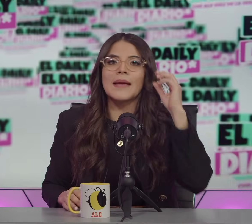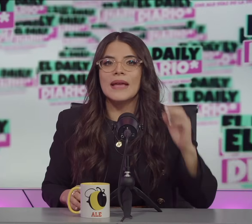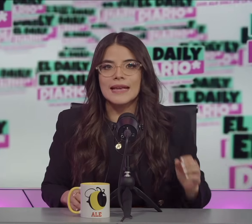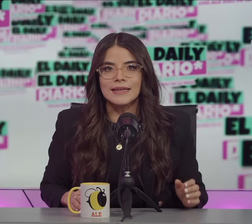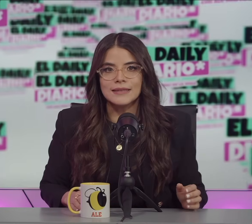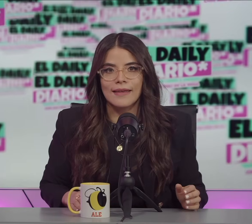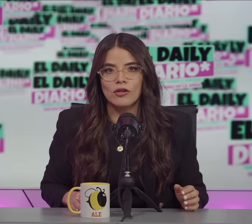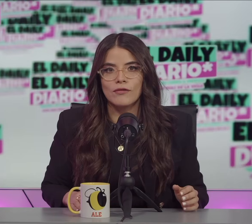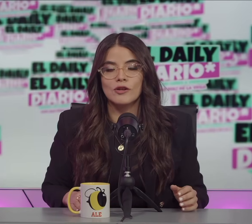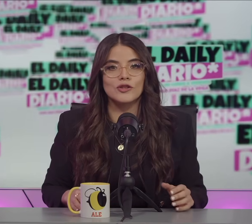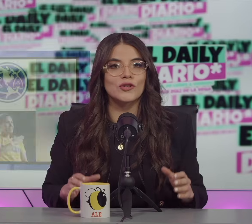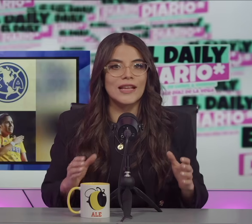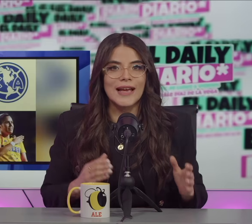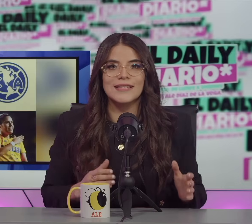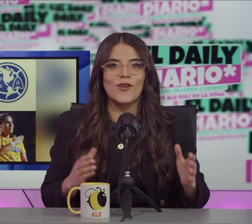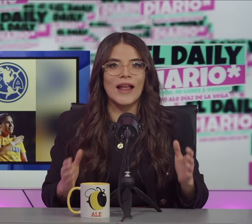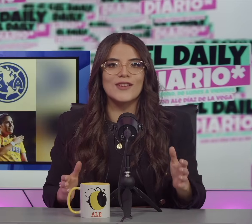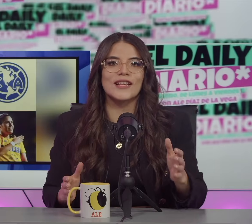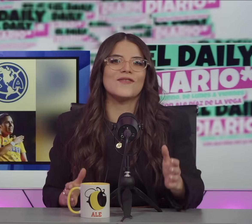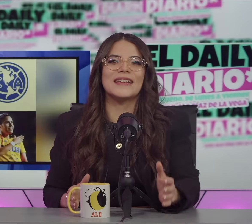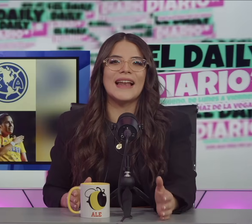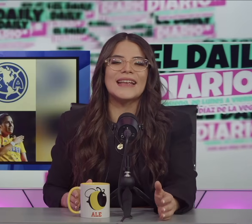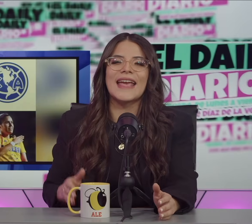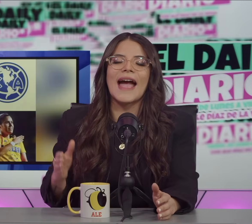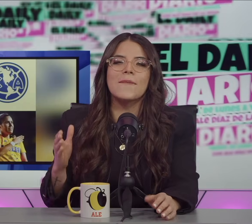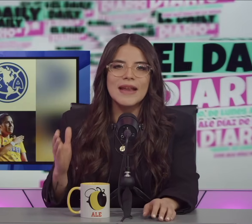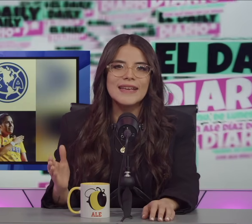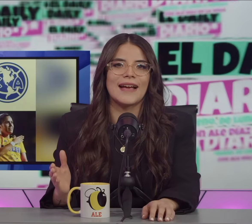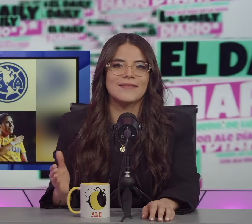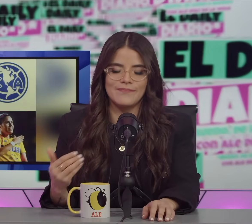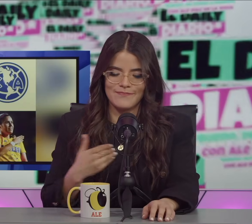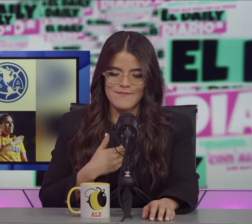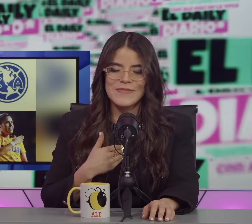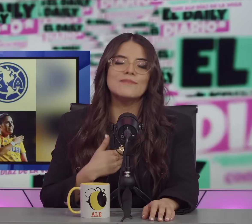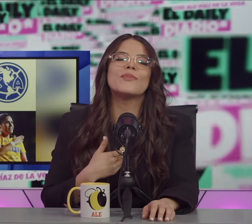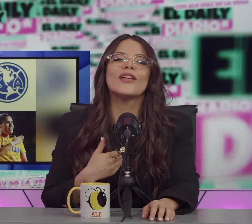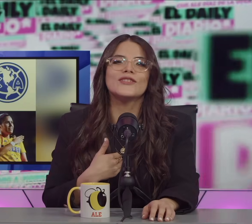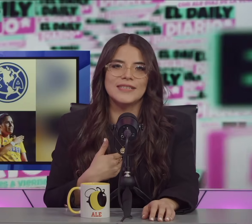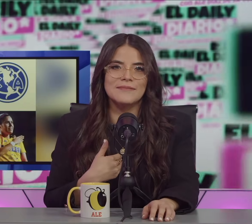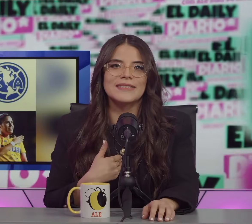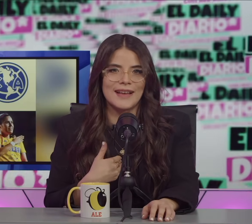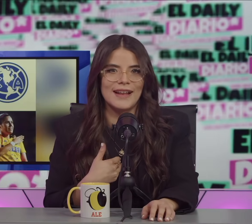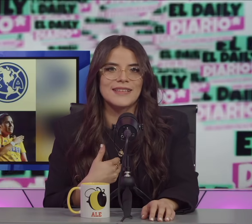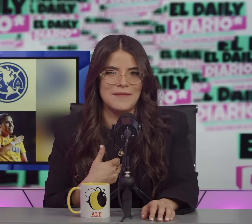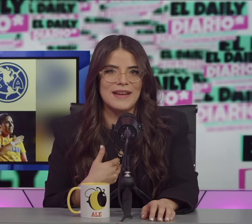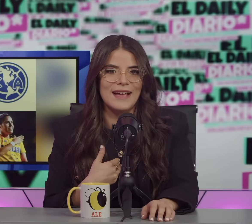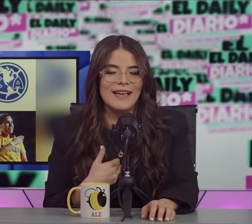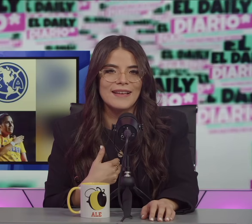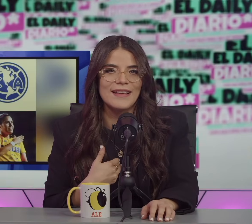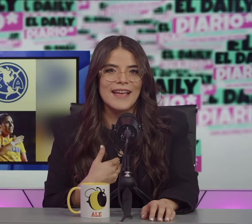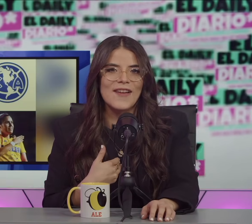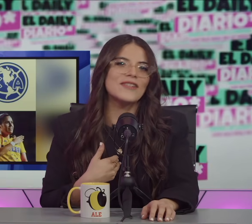Liga MX, quedaron definidos los días y horarios de la final en que América, mis poderosísimas Águilas del